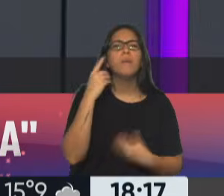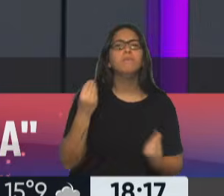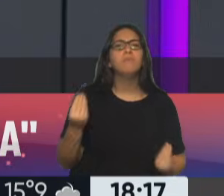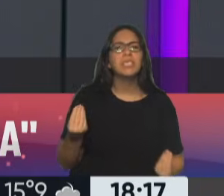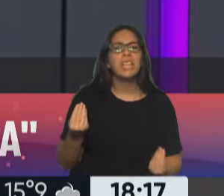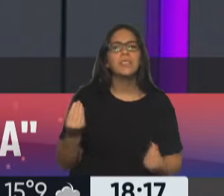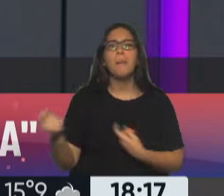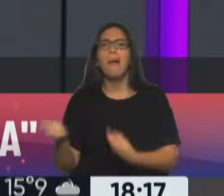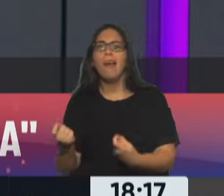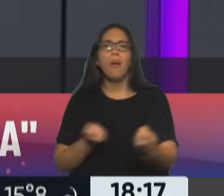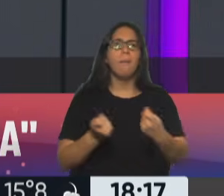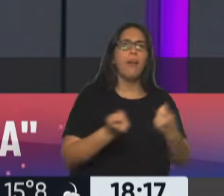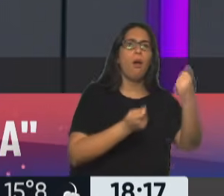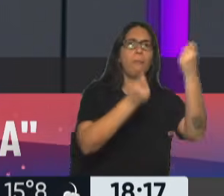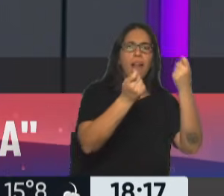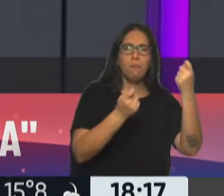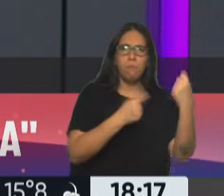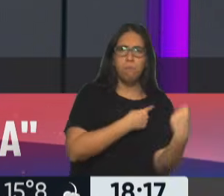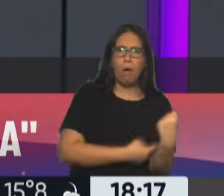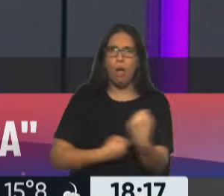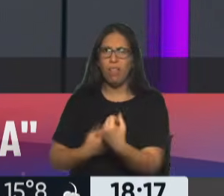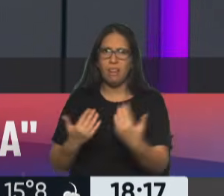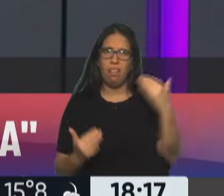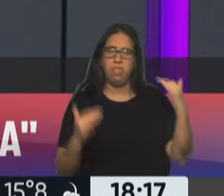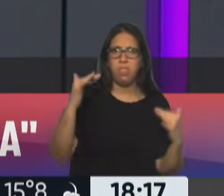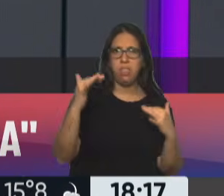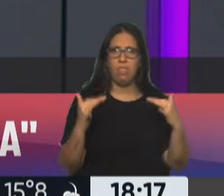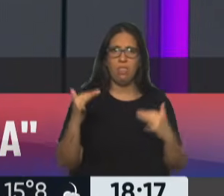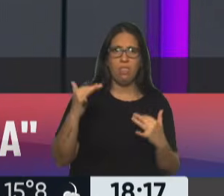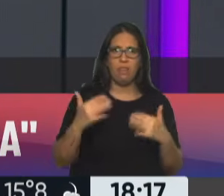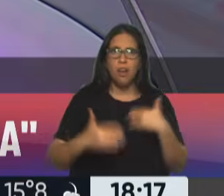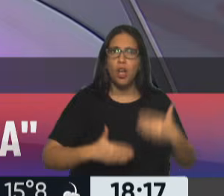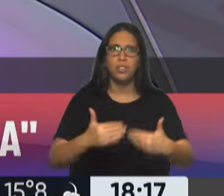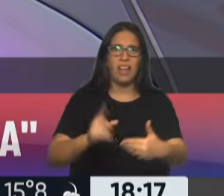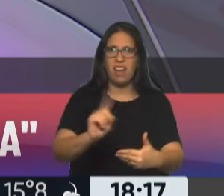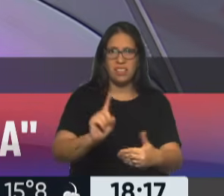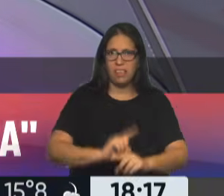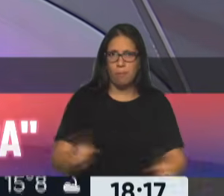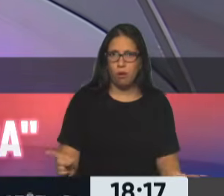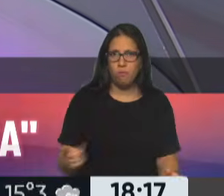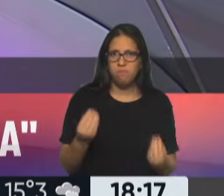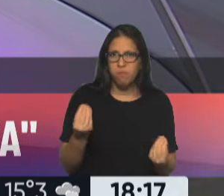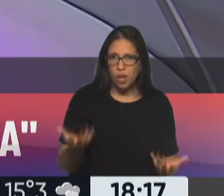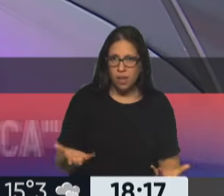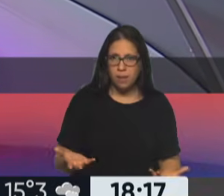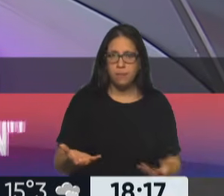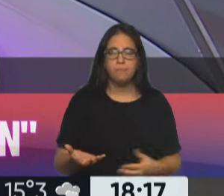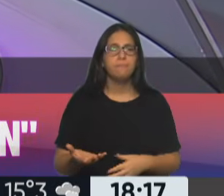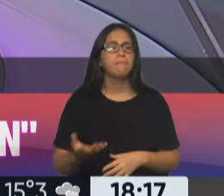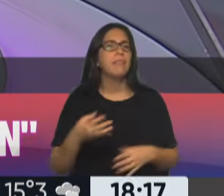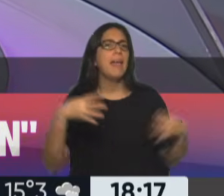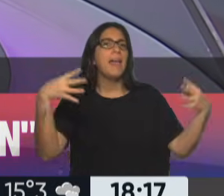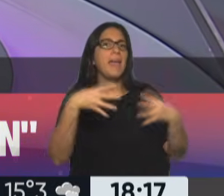esos pesos, ese poder en estas negociaciones que de alguna manera impiden que se avance? Yo creo que las guerras tienen consecuencias